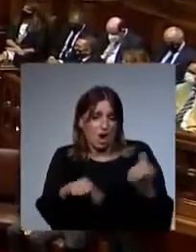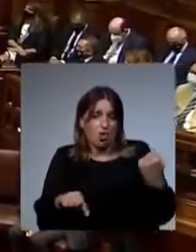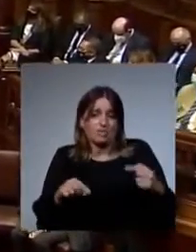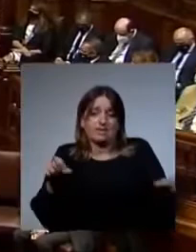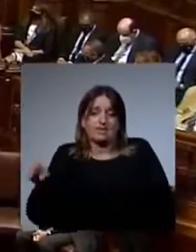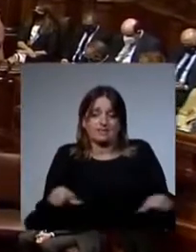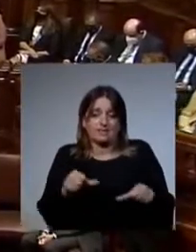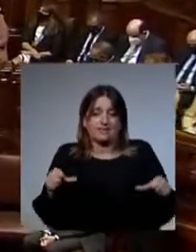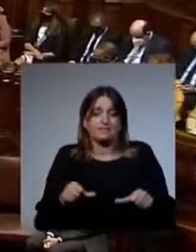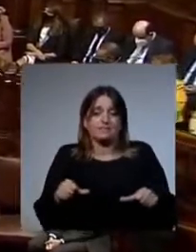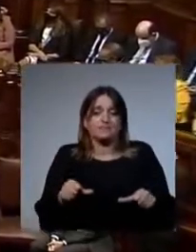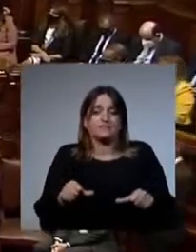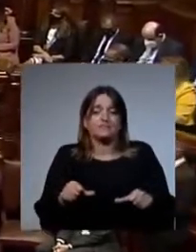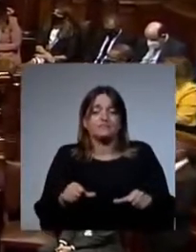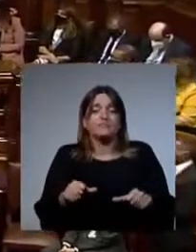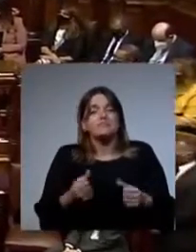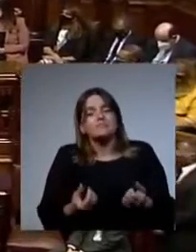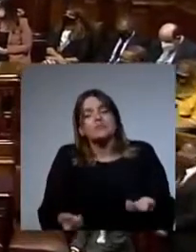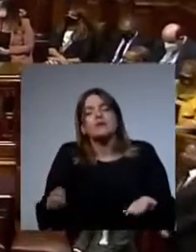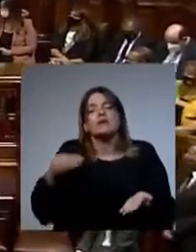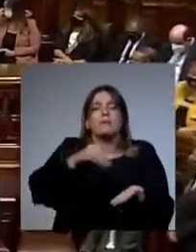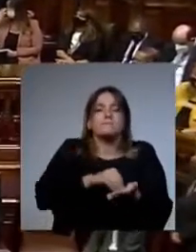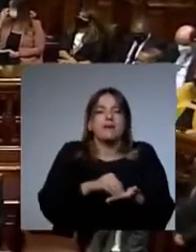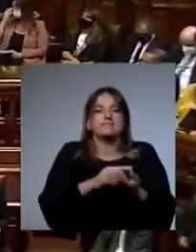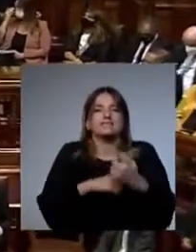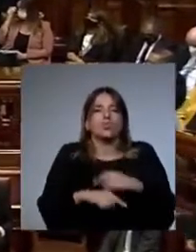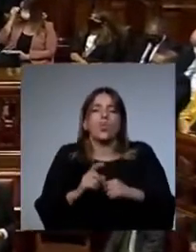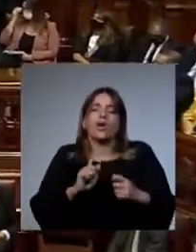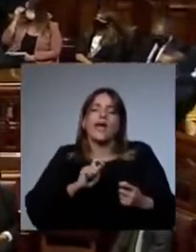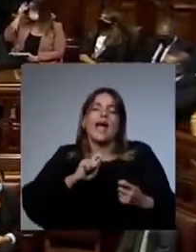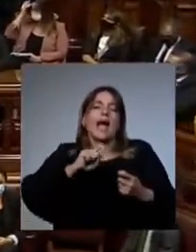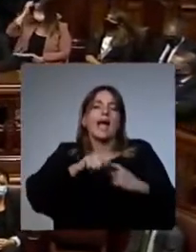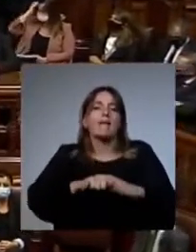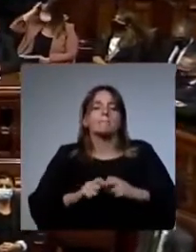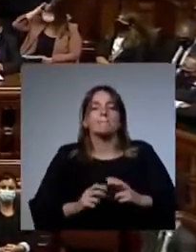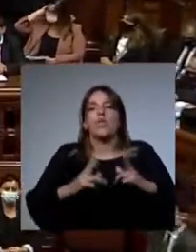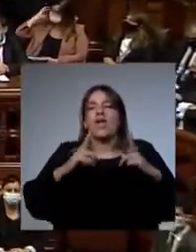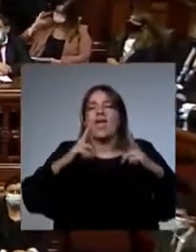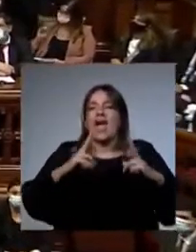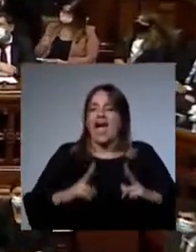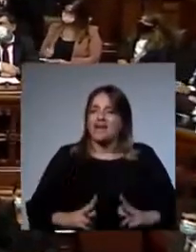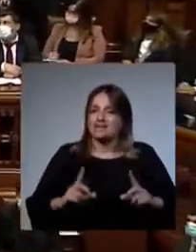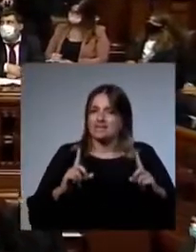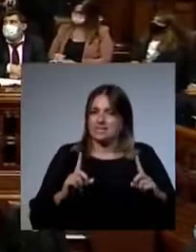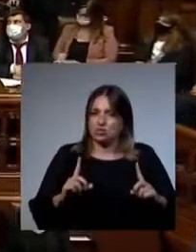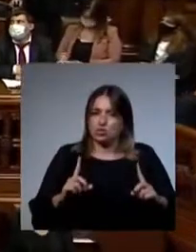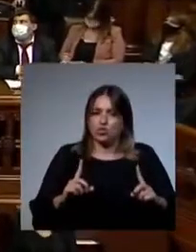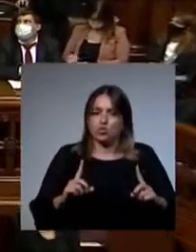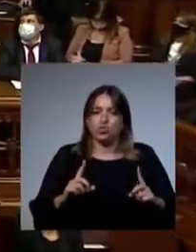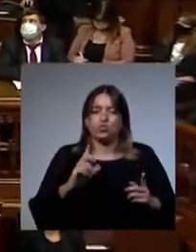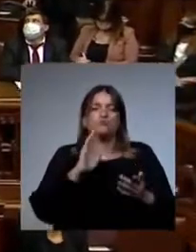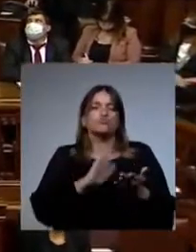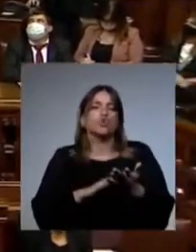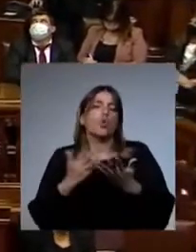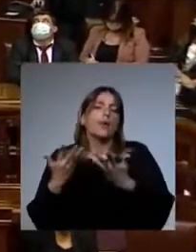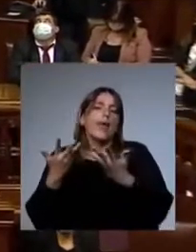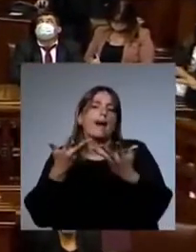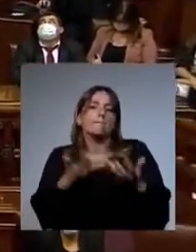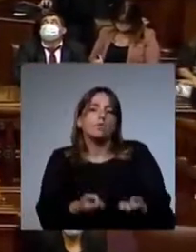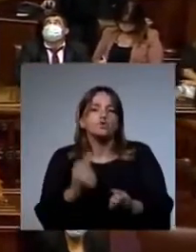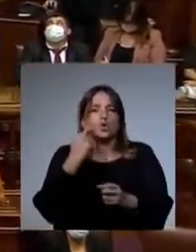Estas medidas, sumadas, creo yo, a un gran cambio de actitud con respecto al respaldo a la